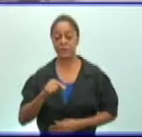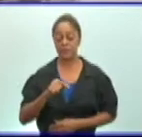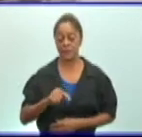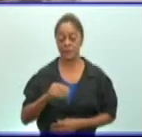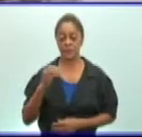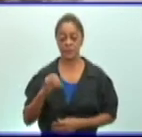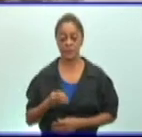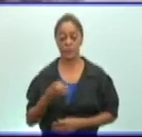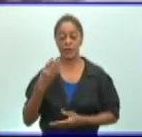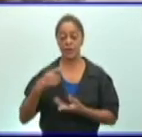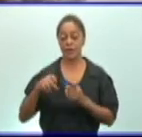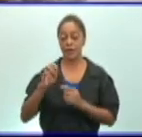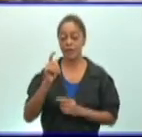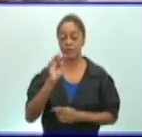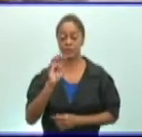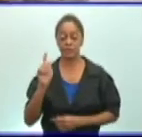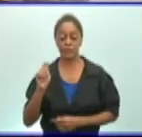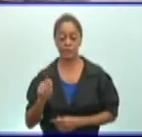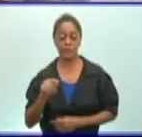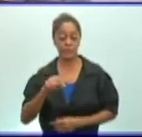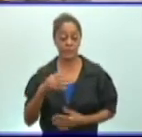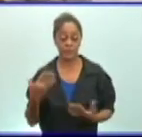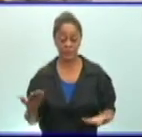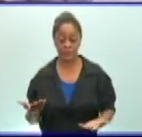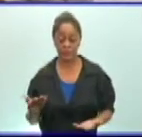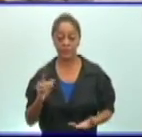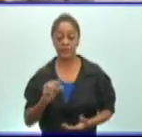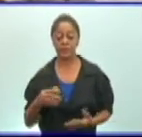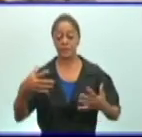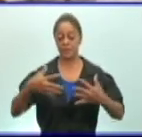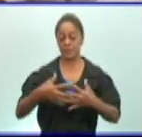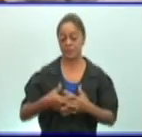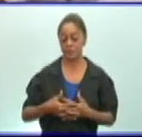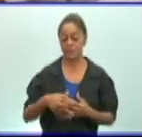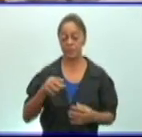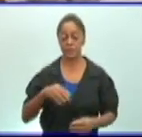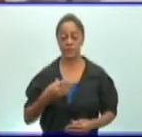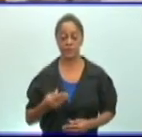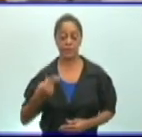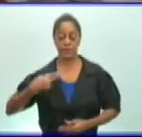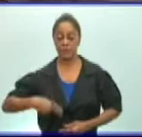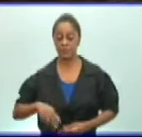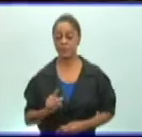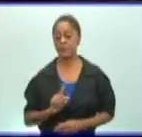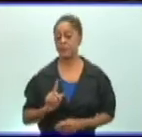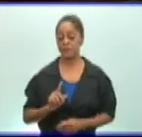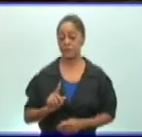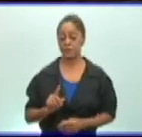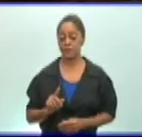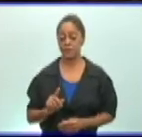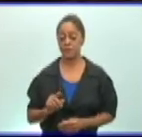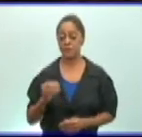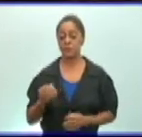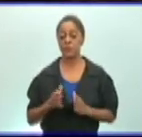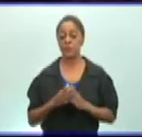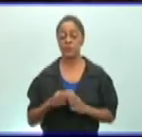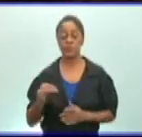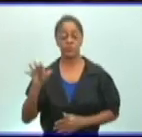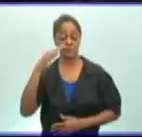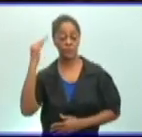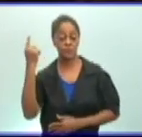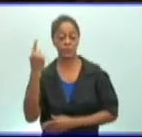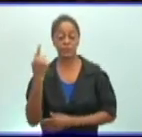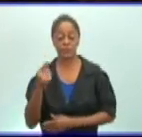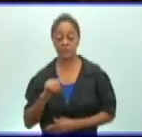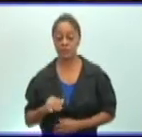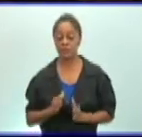carácter antropológico, que viene precisamente de esa relación con las cualidades humanas. No son dioses sobrenaturales, no